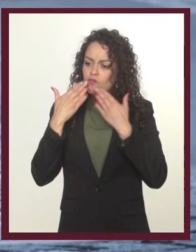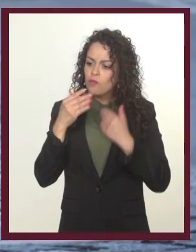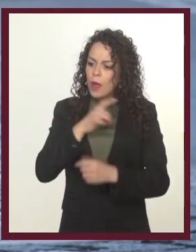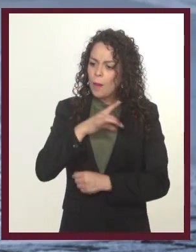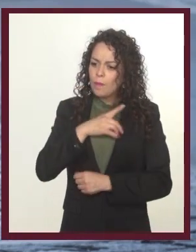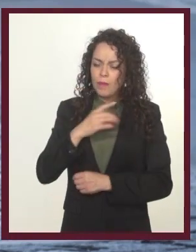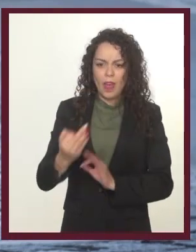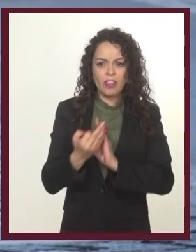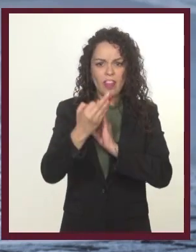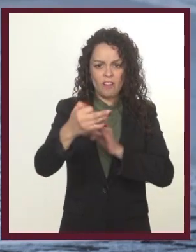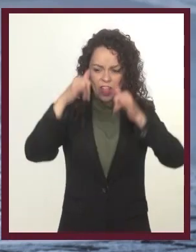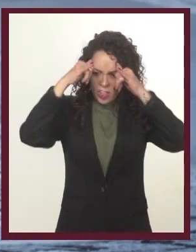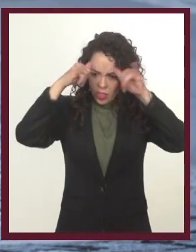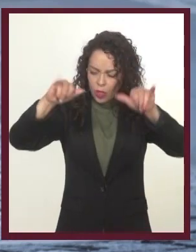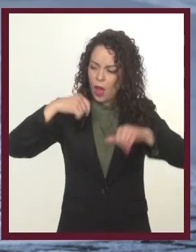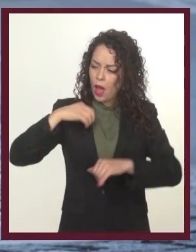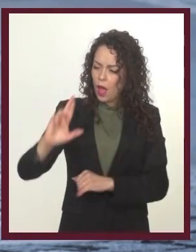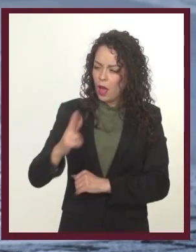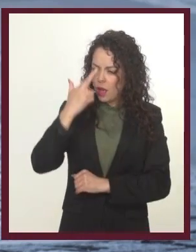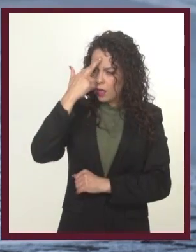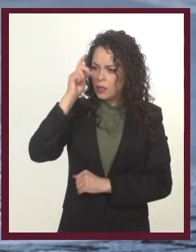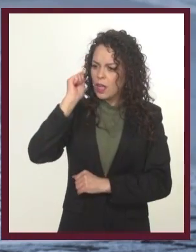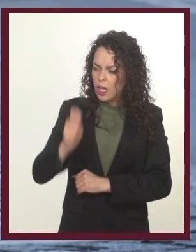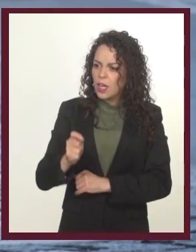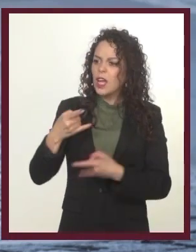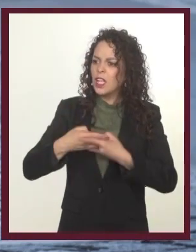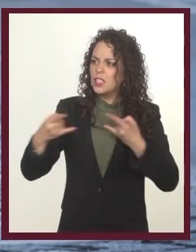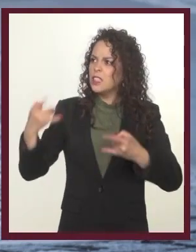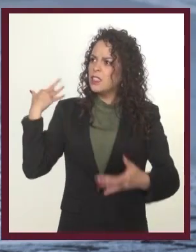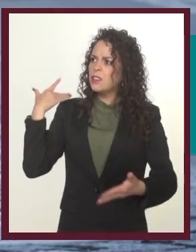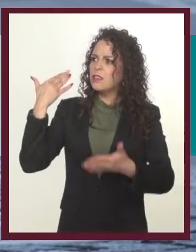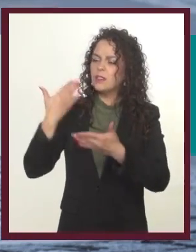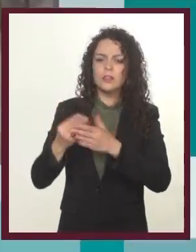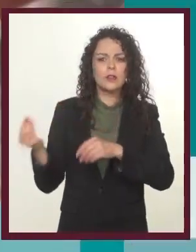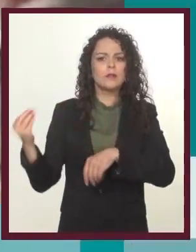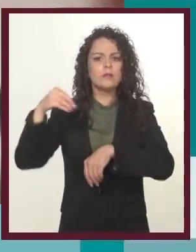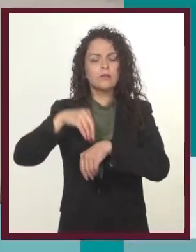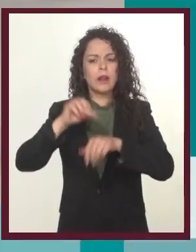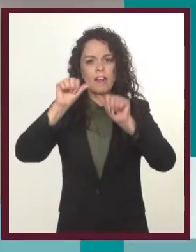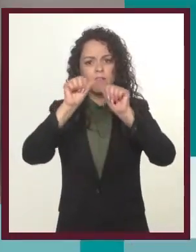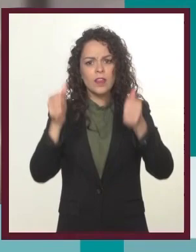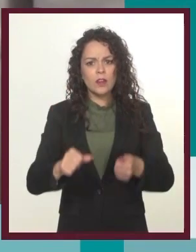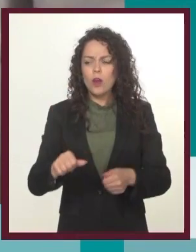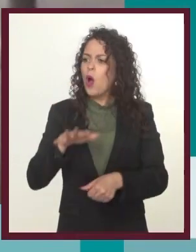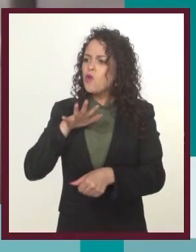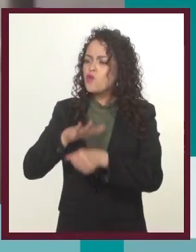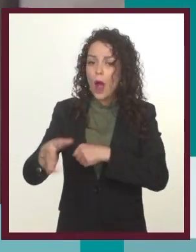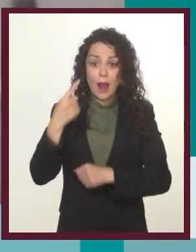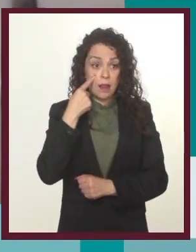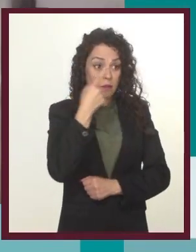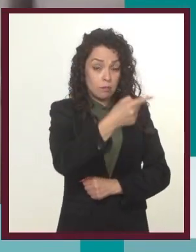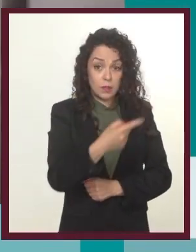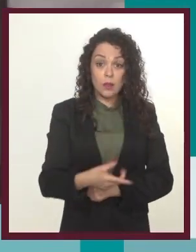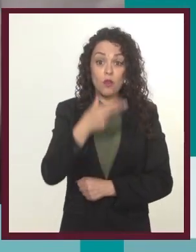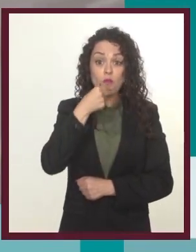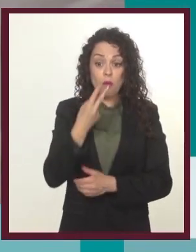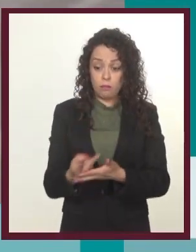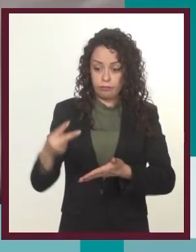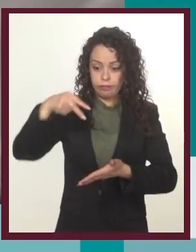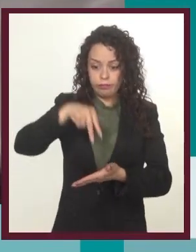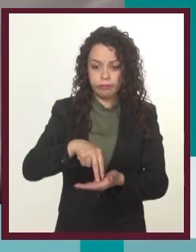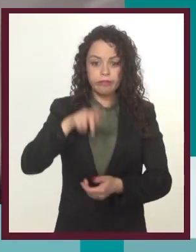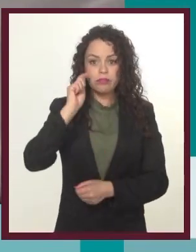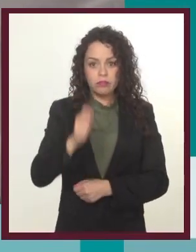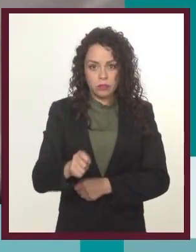miedo frente al toro me recuerda un poco a otra imagen histórica muy emblemática. ¿Cuál? Esta. Un hombre se planta frente a los